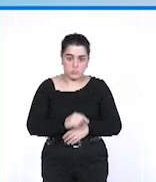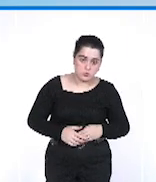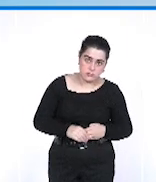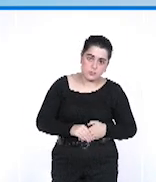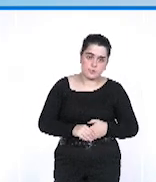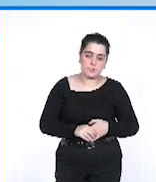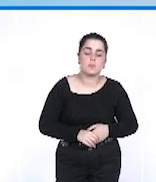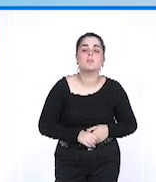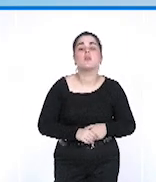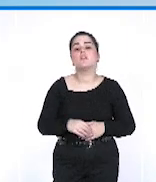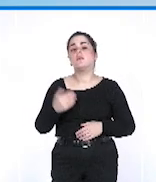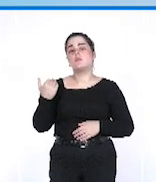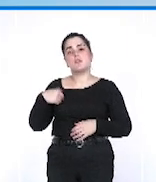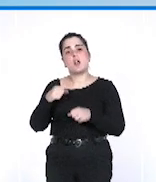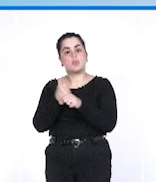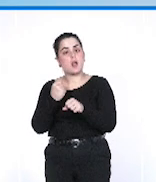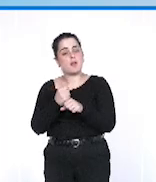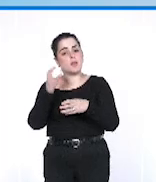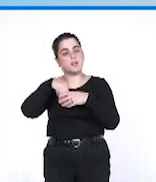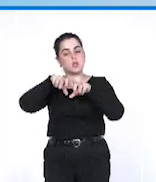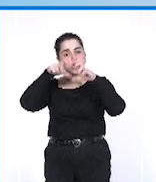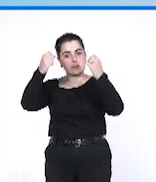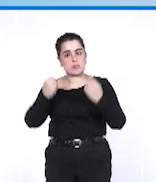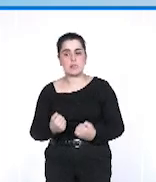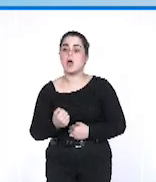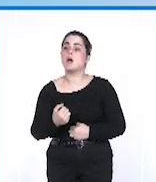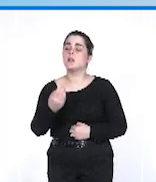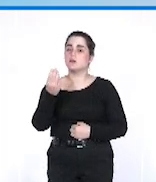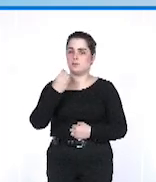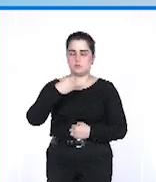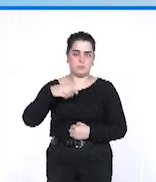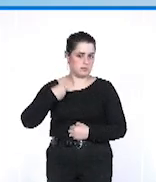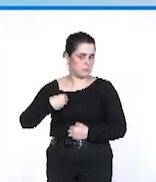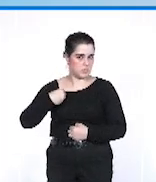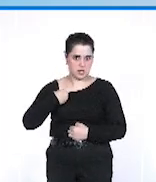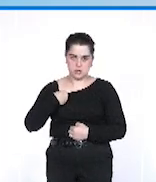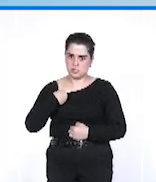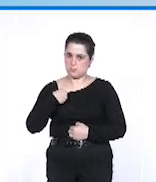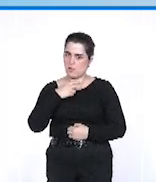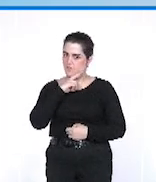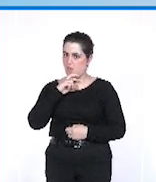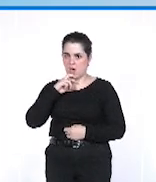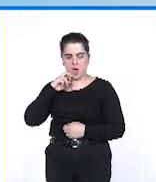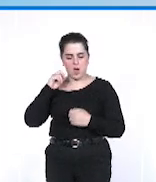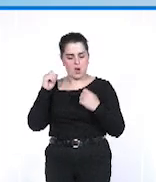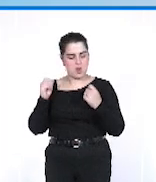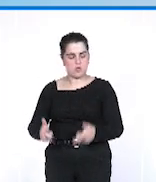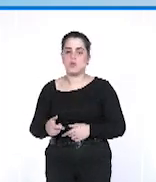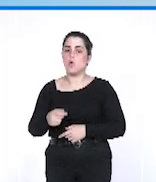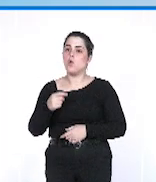vale se ha trabajado desde las entidades y esto hay que ponerlo mucho en valor porque como